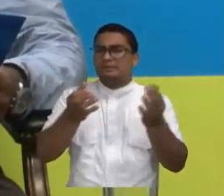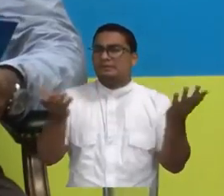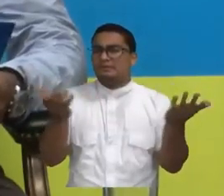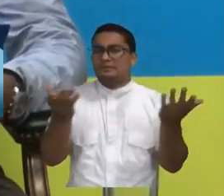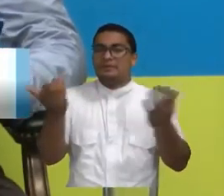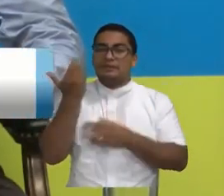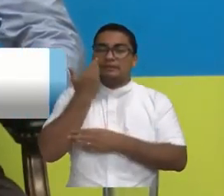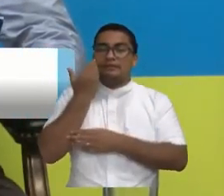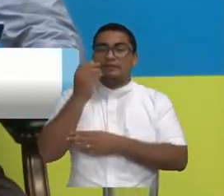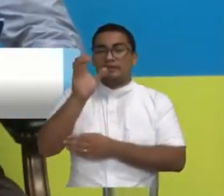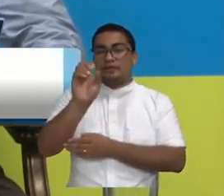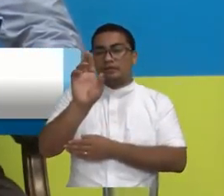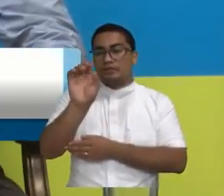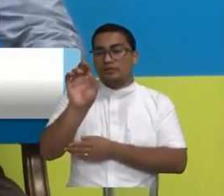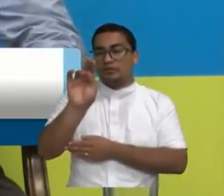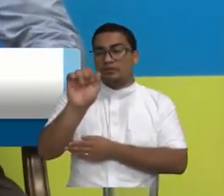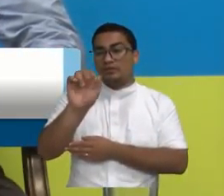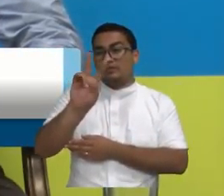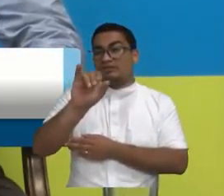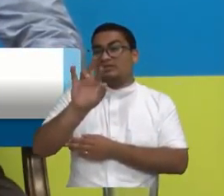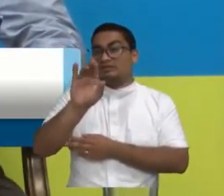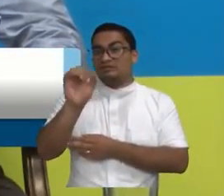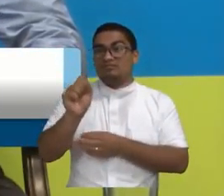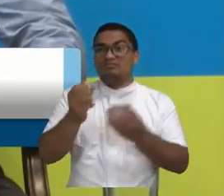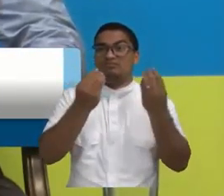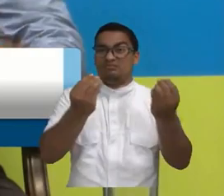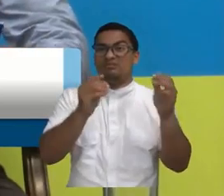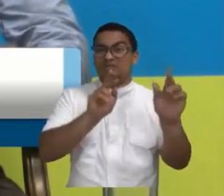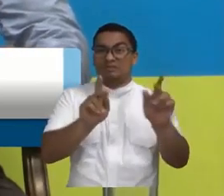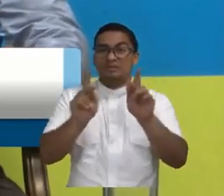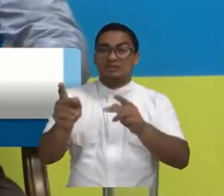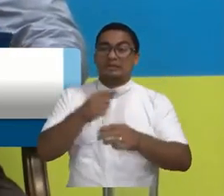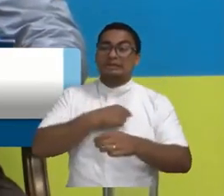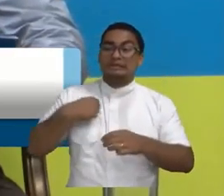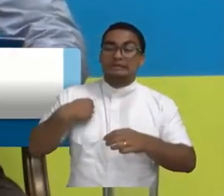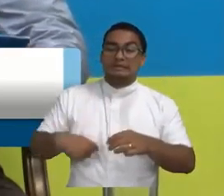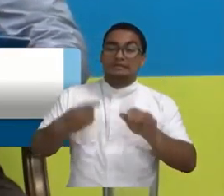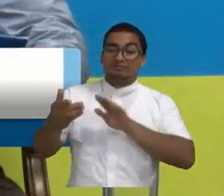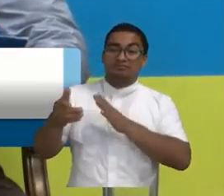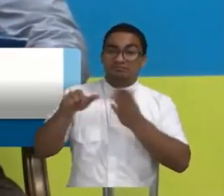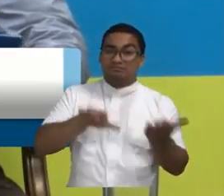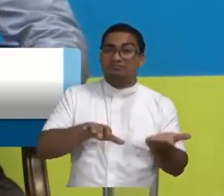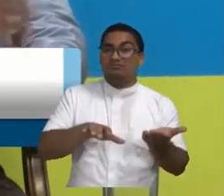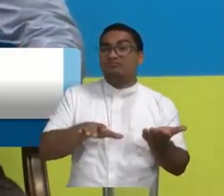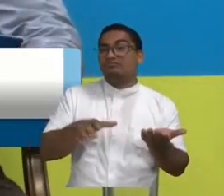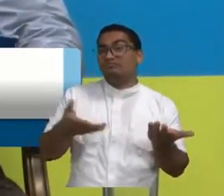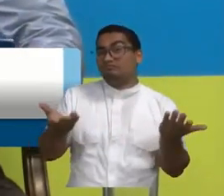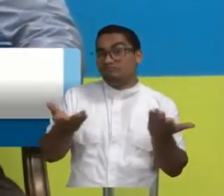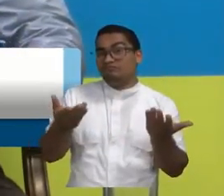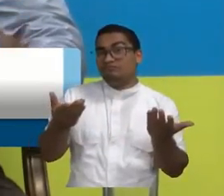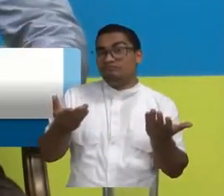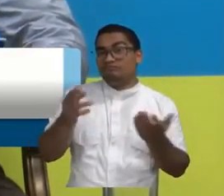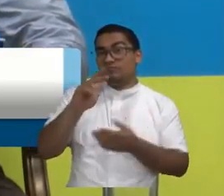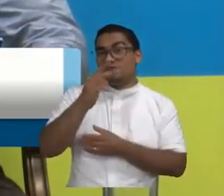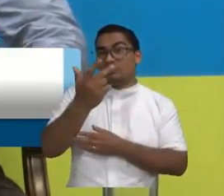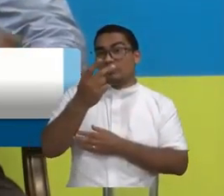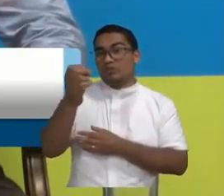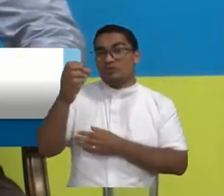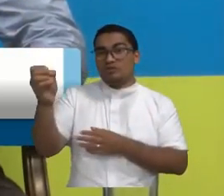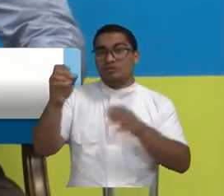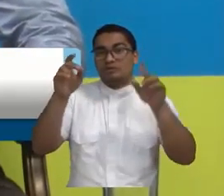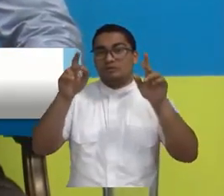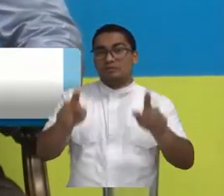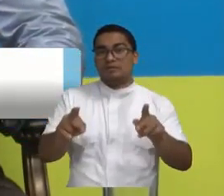de este virus que está afectando a mucha población en China, como es el coronavirus. 800 personas